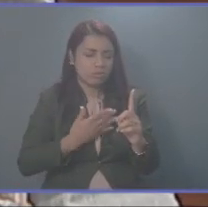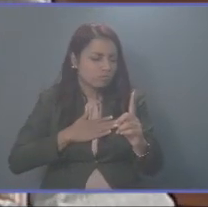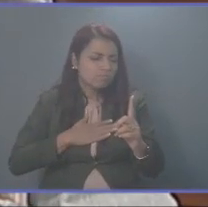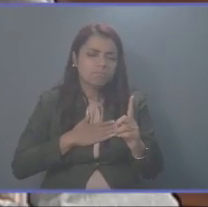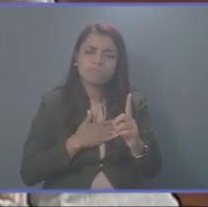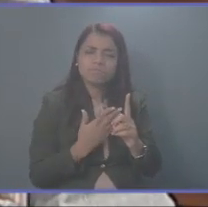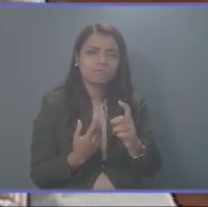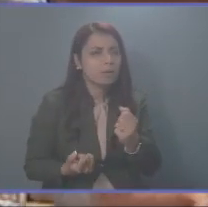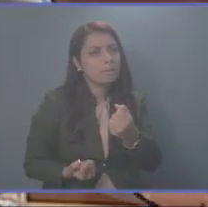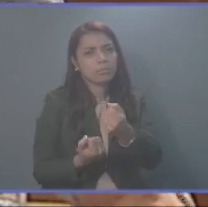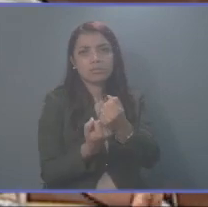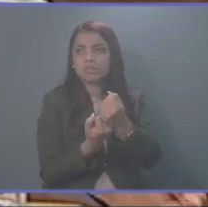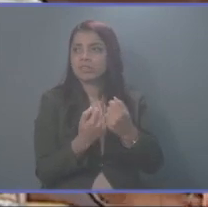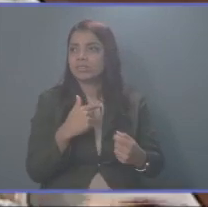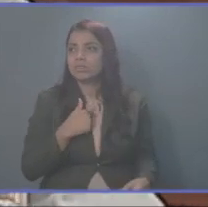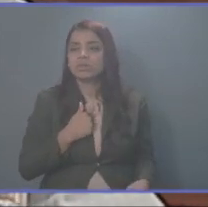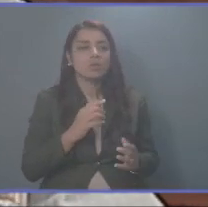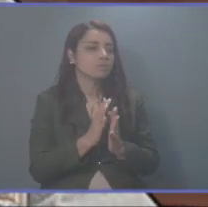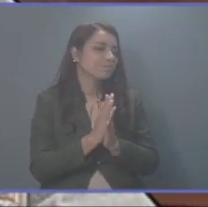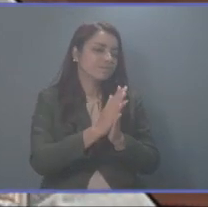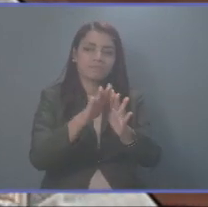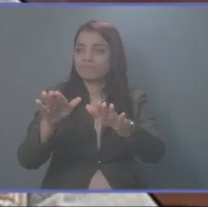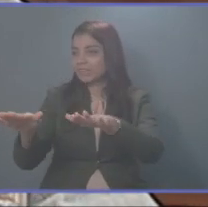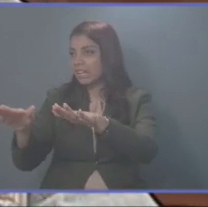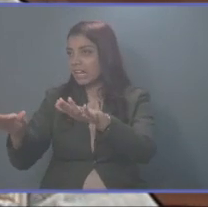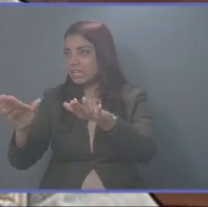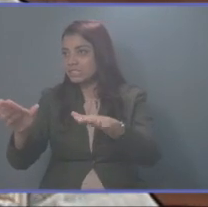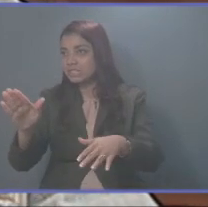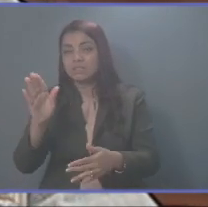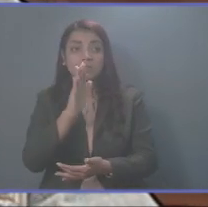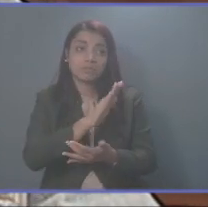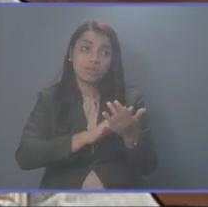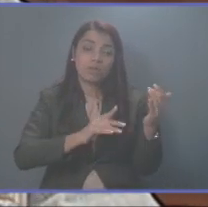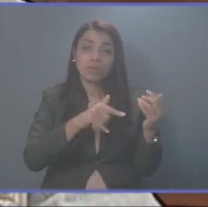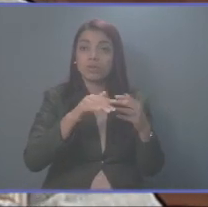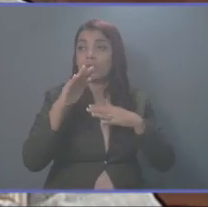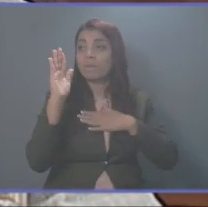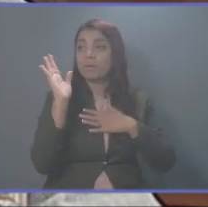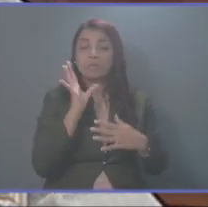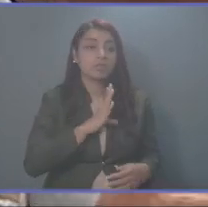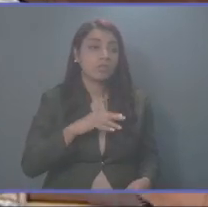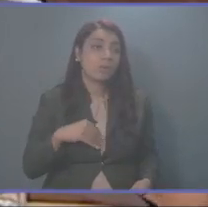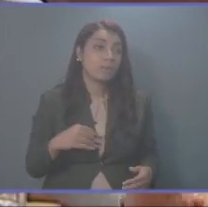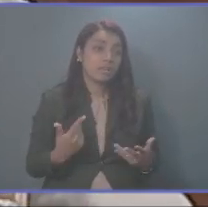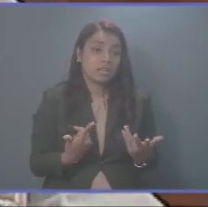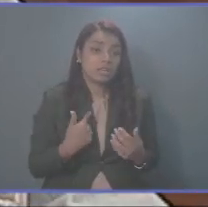Y yo, pues, me retiro muy agradecido. Tengo que cumplir con un compromiso familiar. No